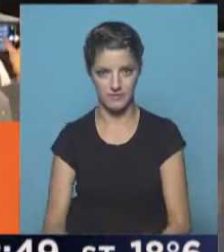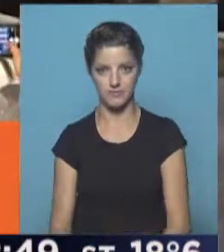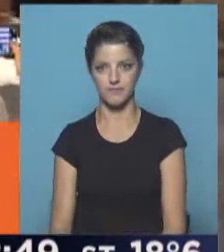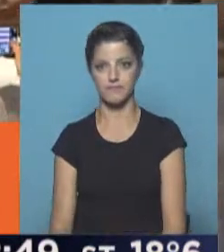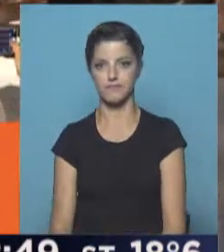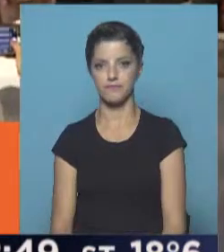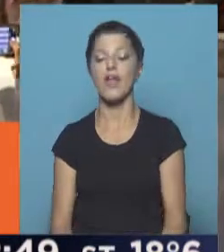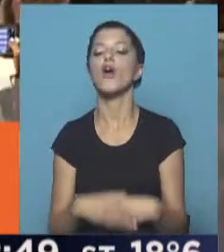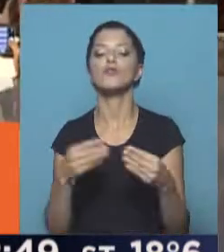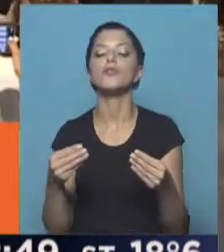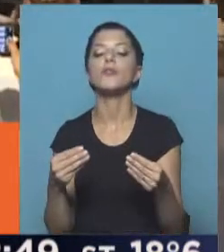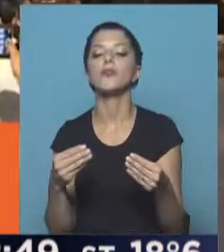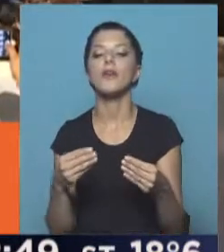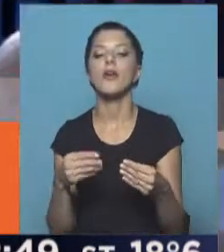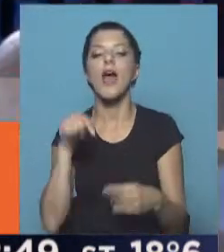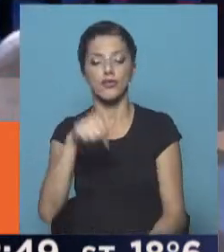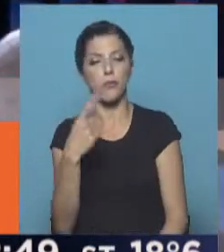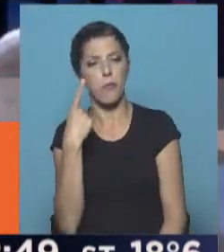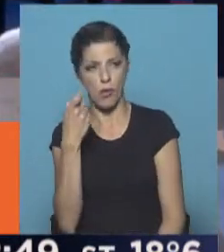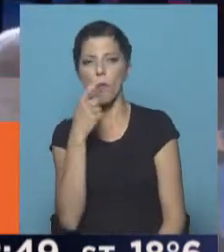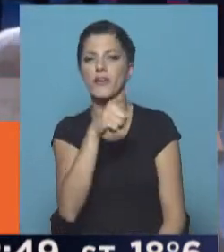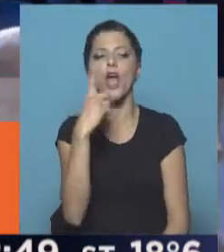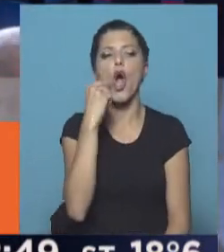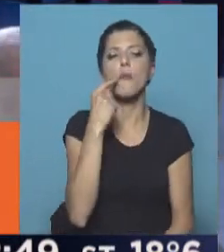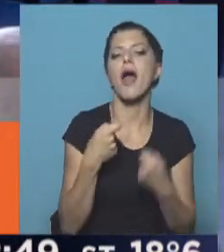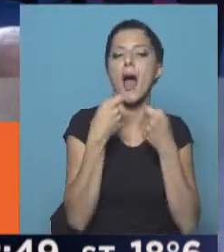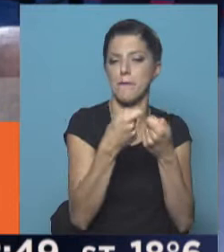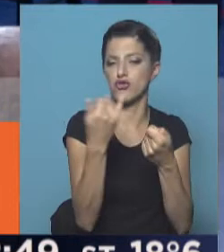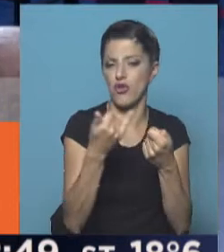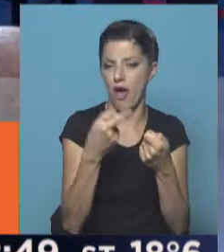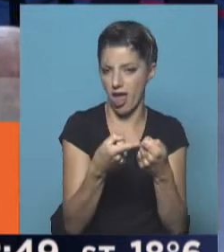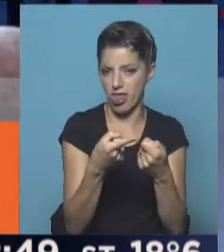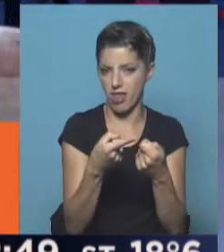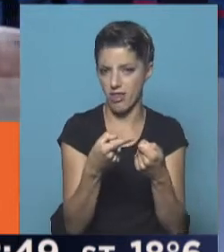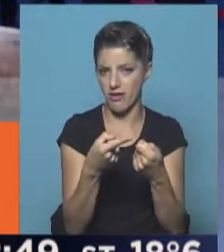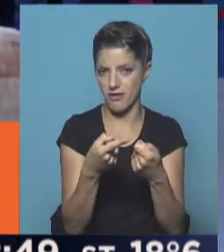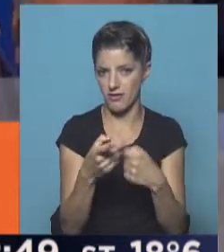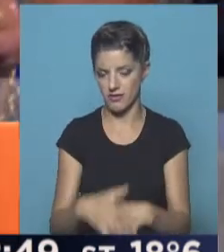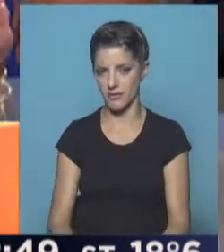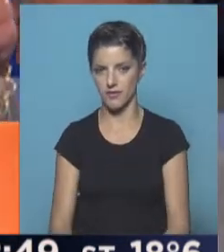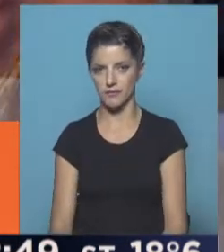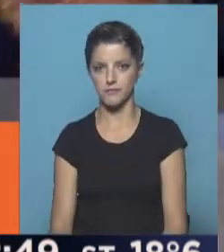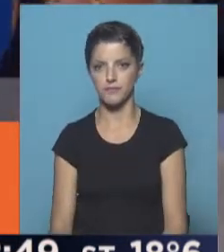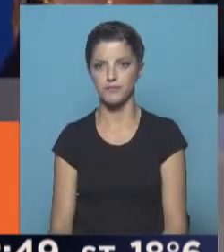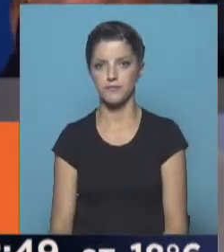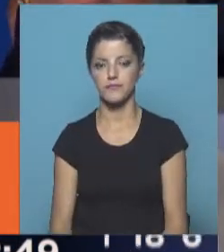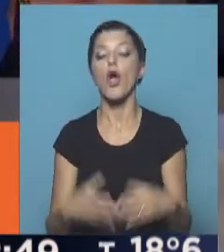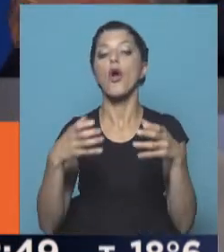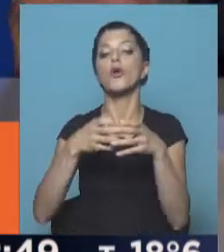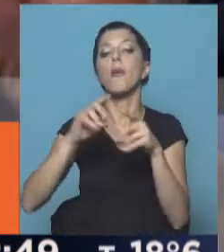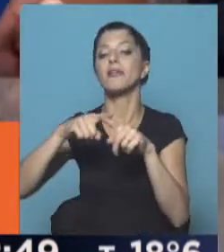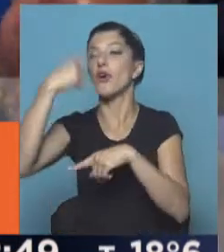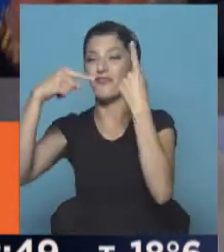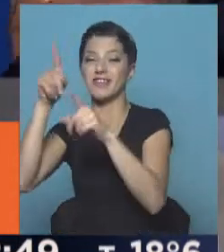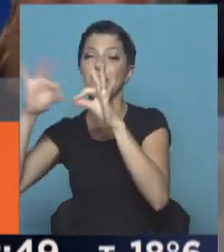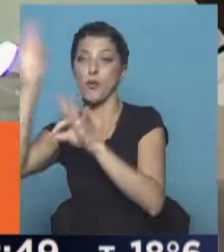motivos por qué emerge Donald Trump en Estados Unidos de los movimientos neofascistas que aparecen en Europa como